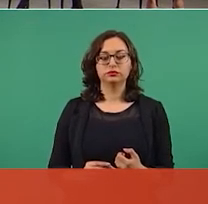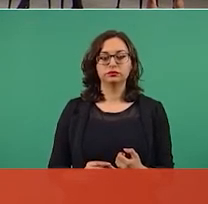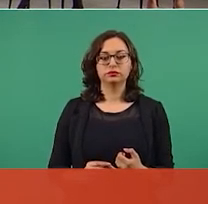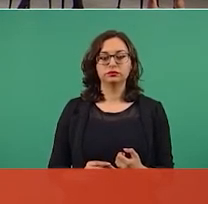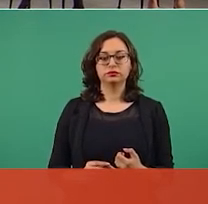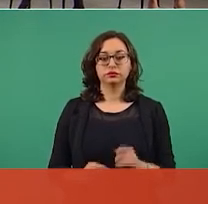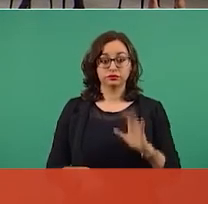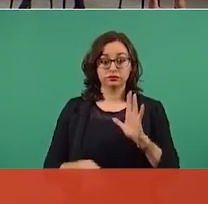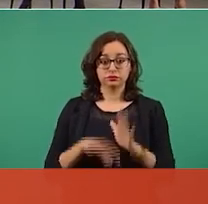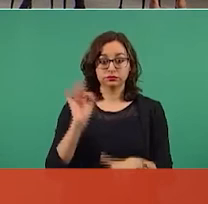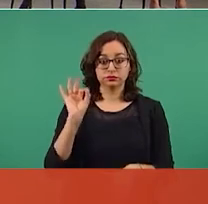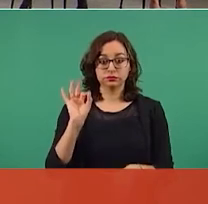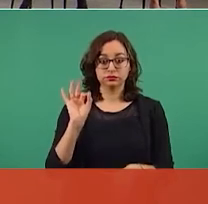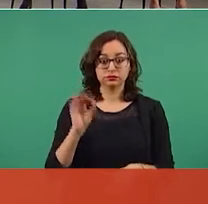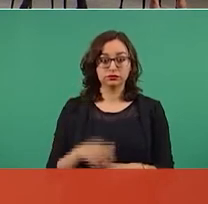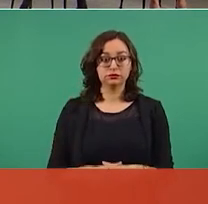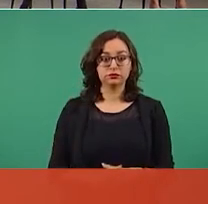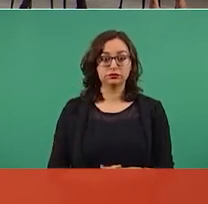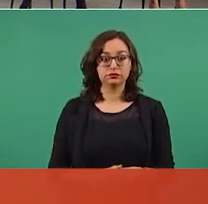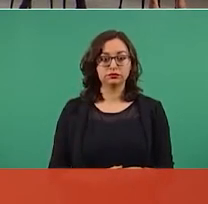¿Sí la encontraron?